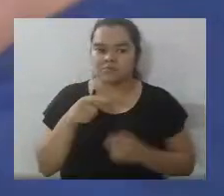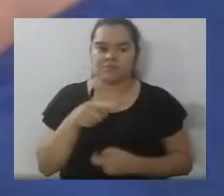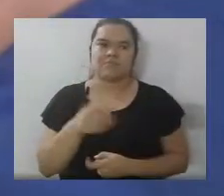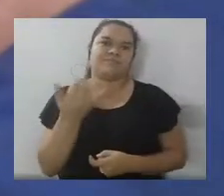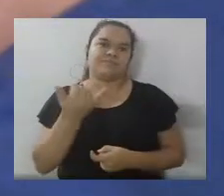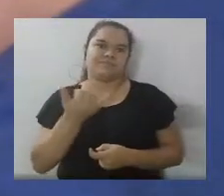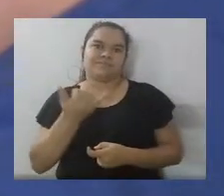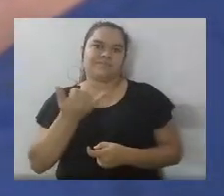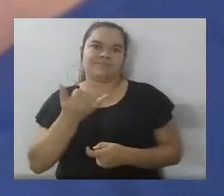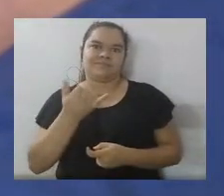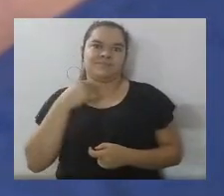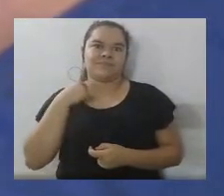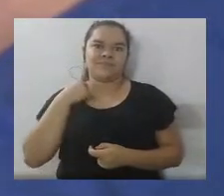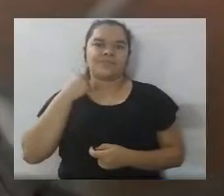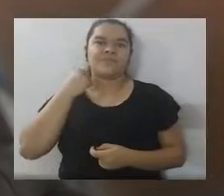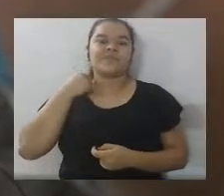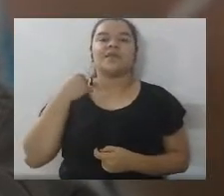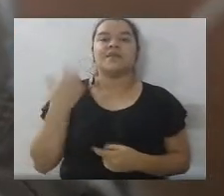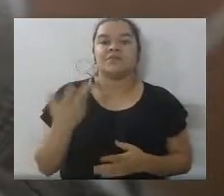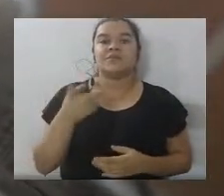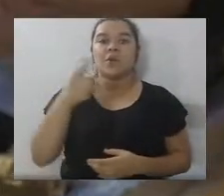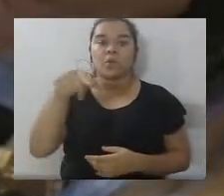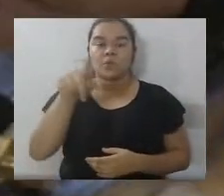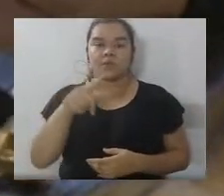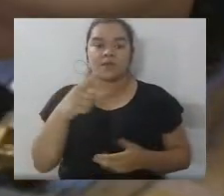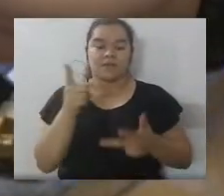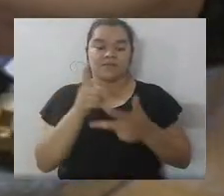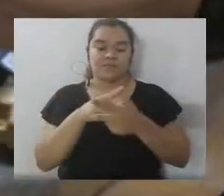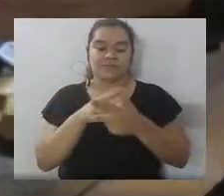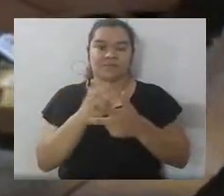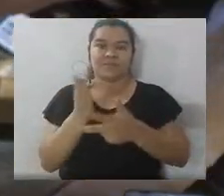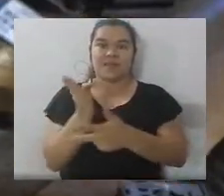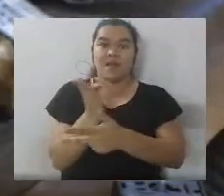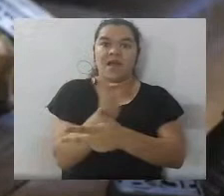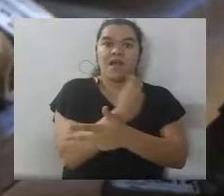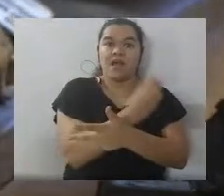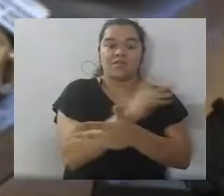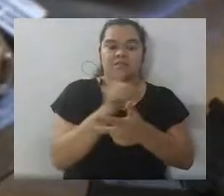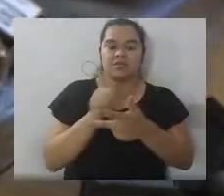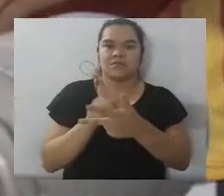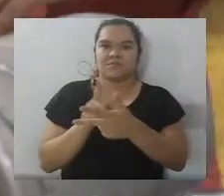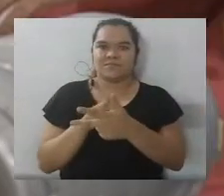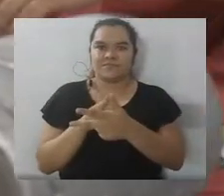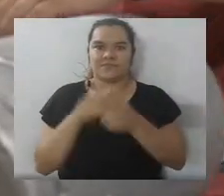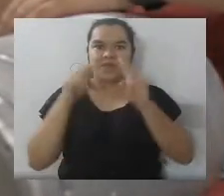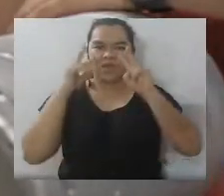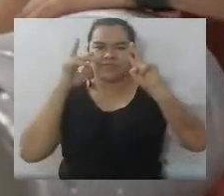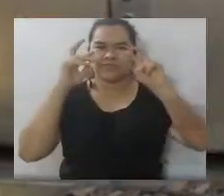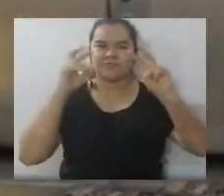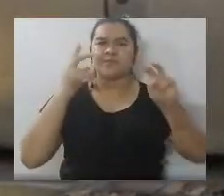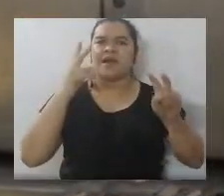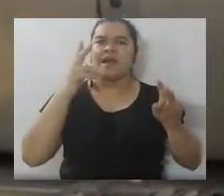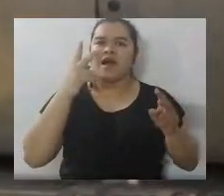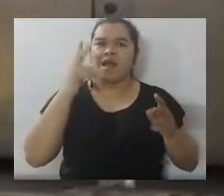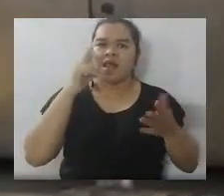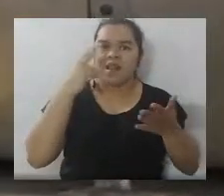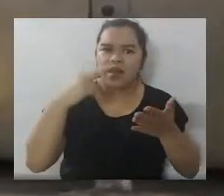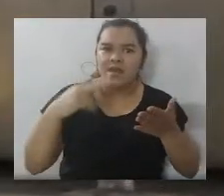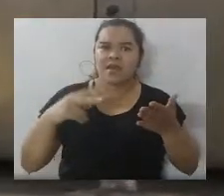de que todo esto que ustedes puedan volcar a la